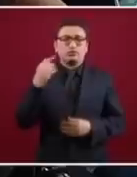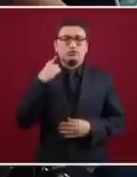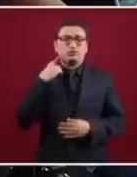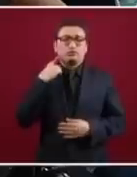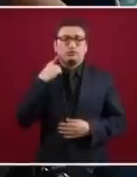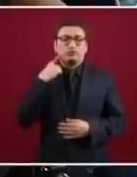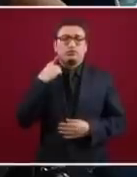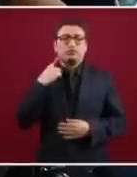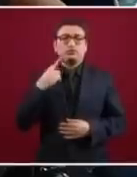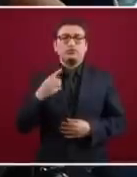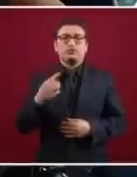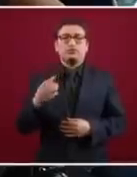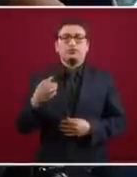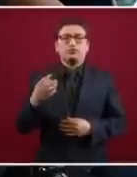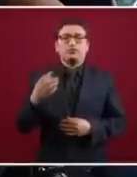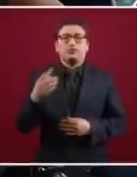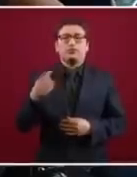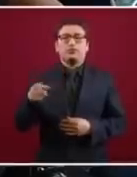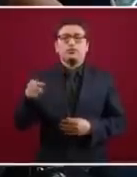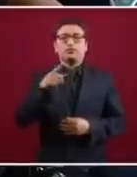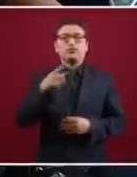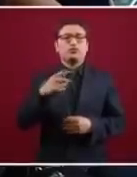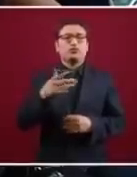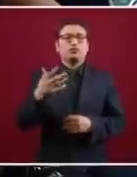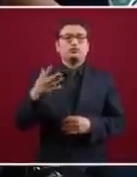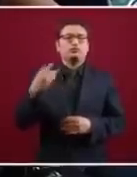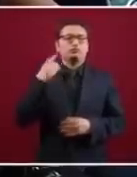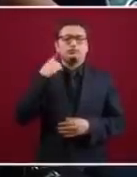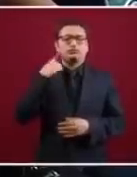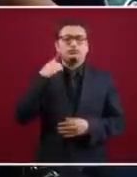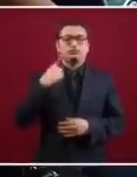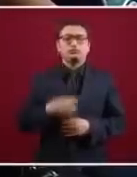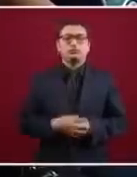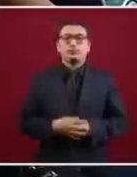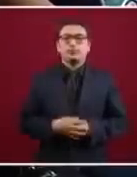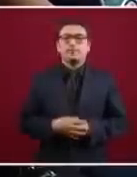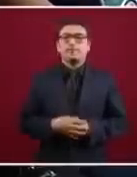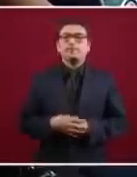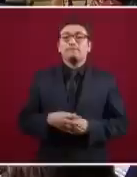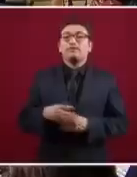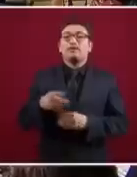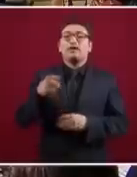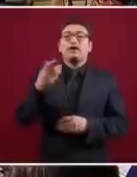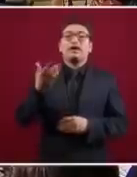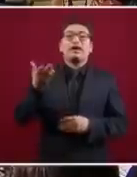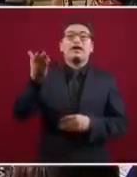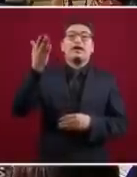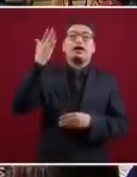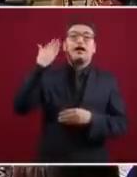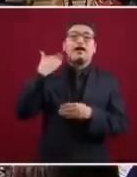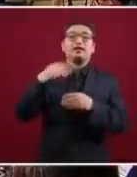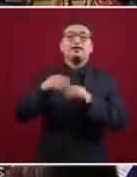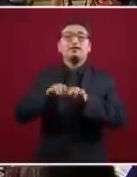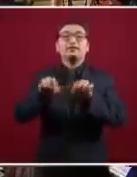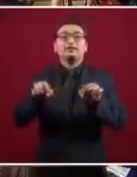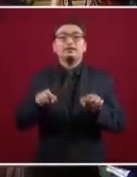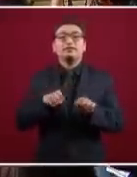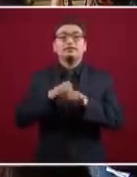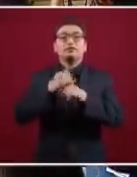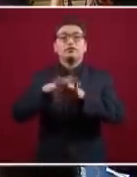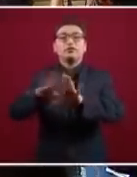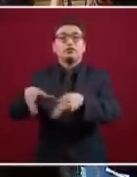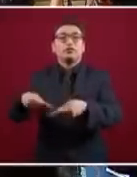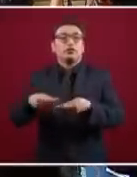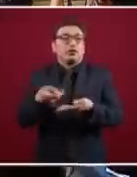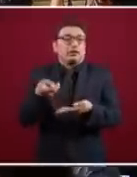al secretario para que saliera a dar ese informe y después lo que se dijo en el gabinete cuando estaban reunidos así